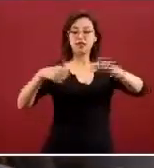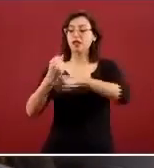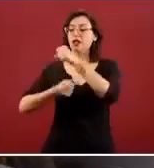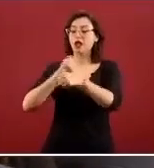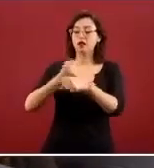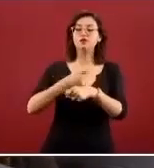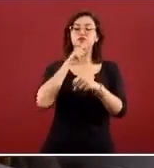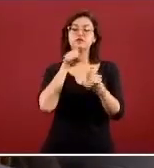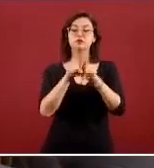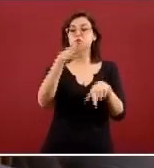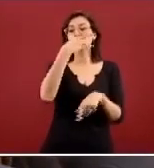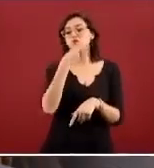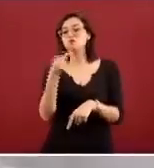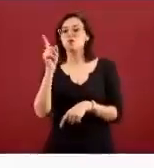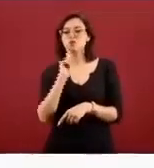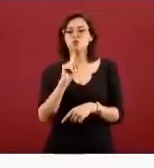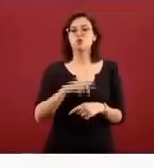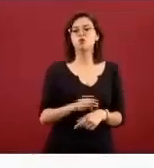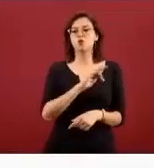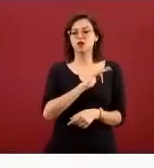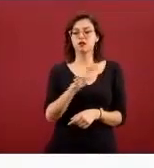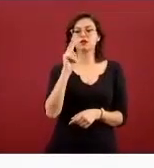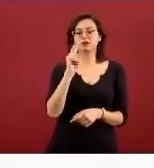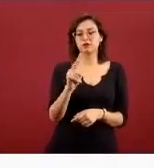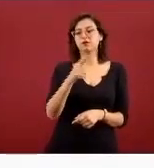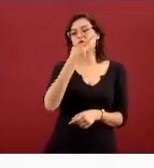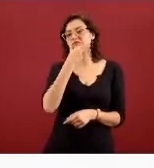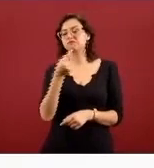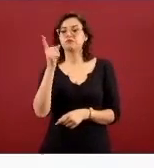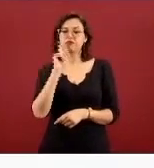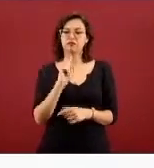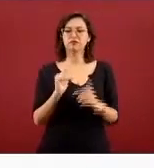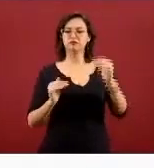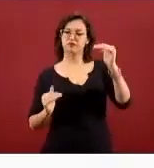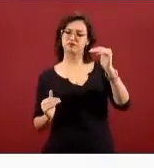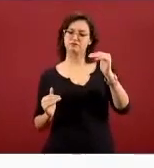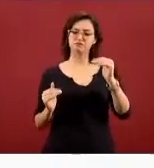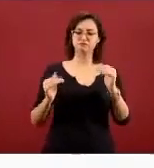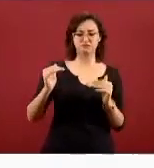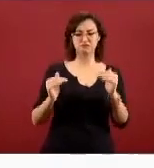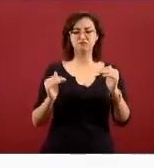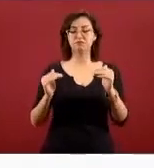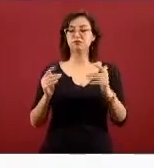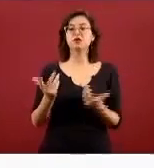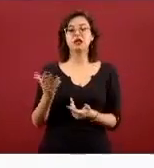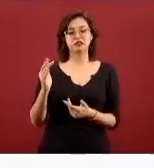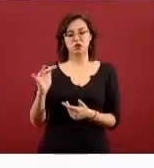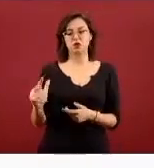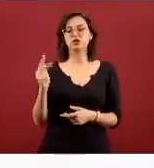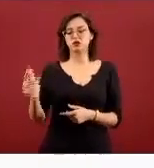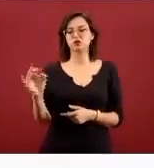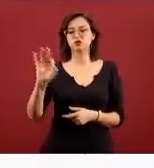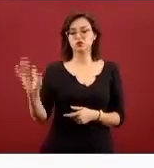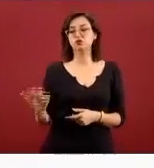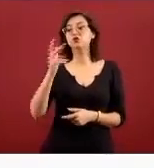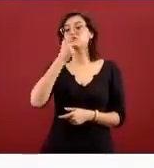sexo. Vemos ahora nuevamente ya la distribución por sexo un poco, digamos, más pareja, aunque todavía el 58% de los